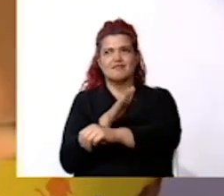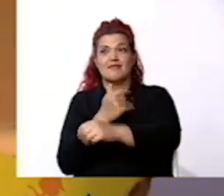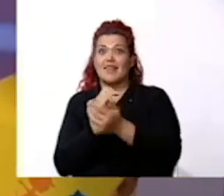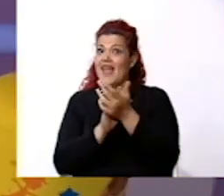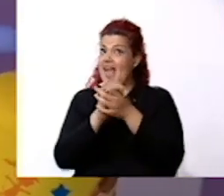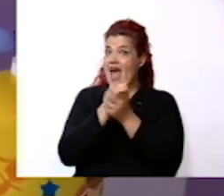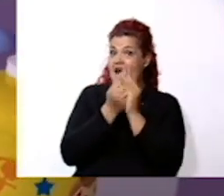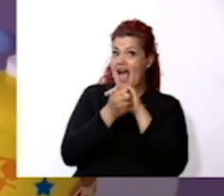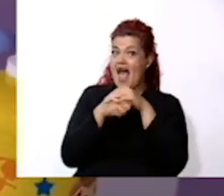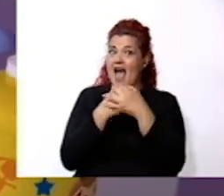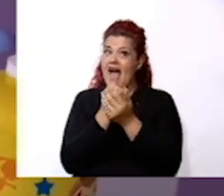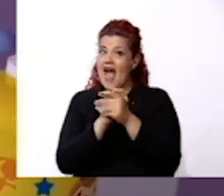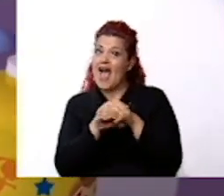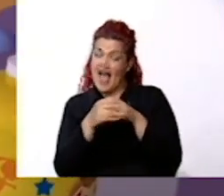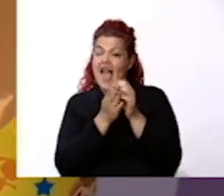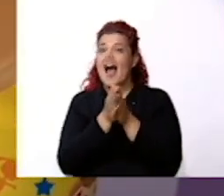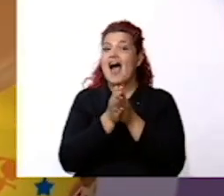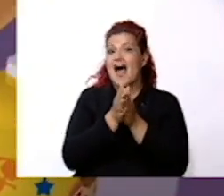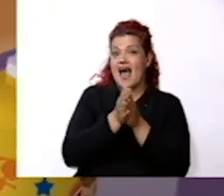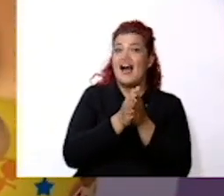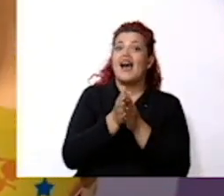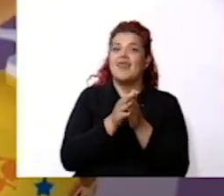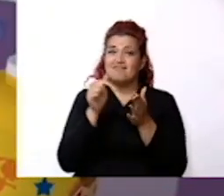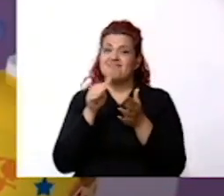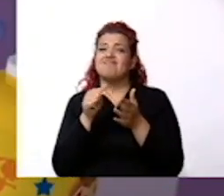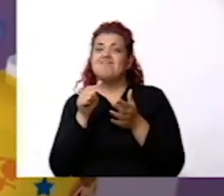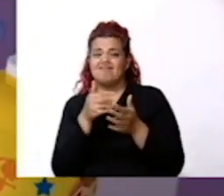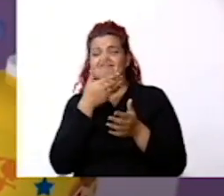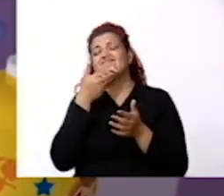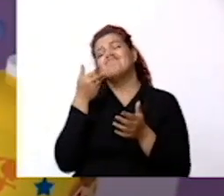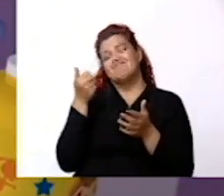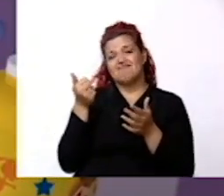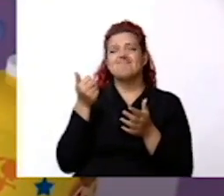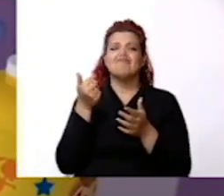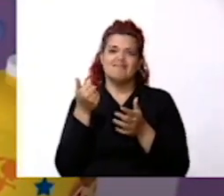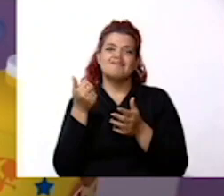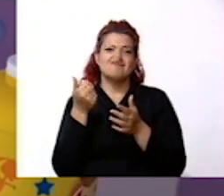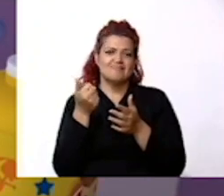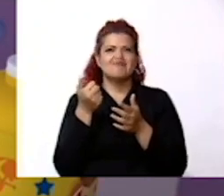Lavarse las manos es de lo mejor.